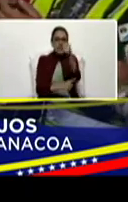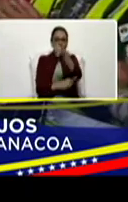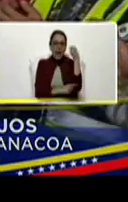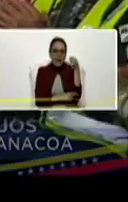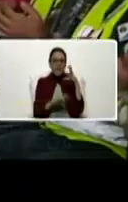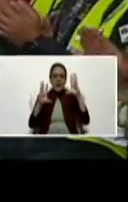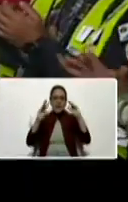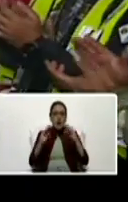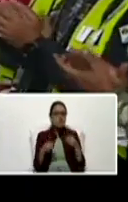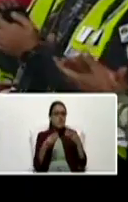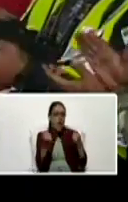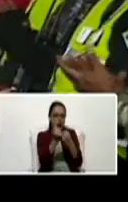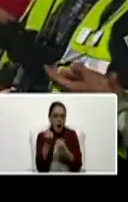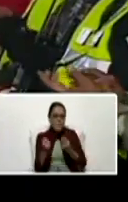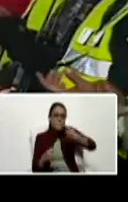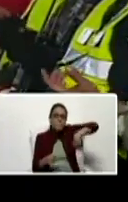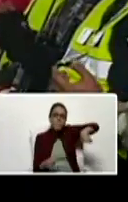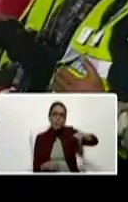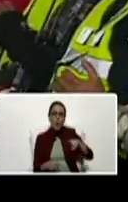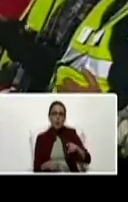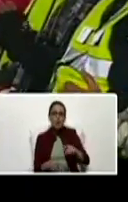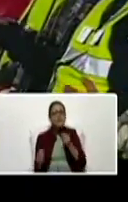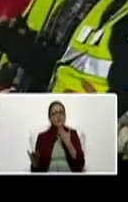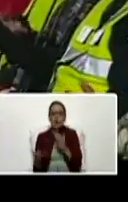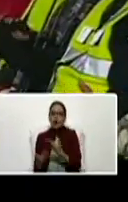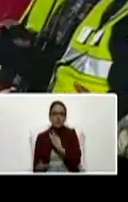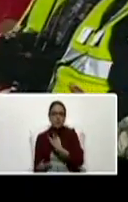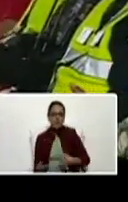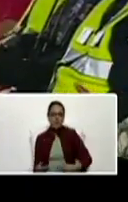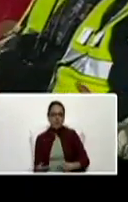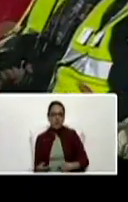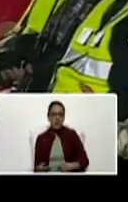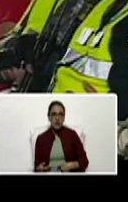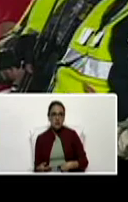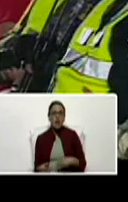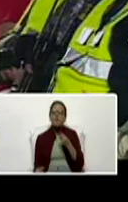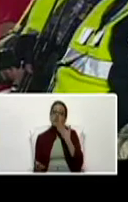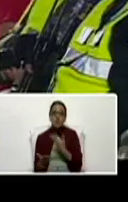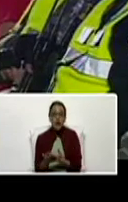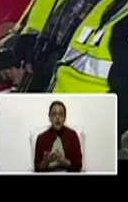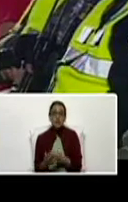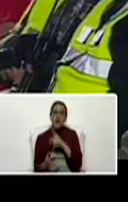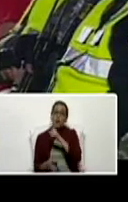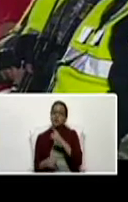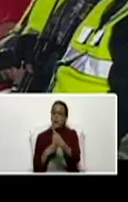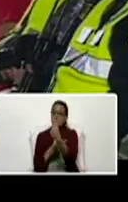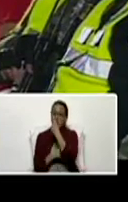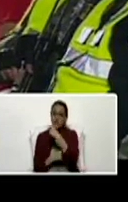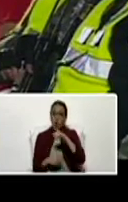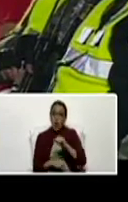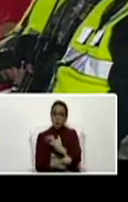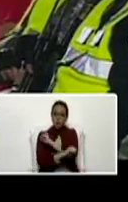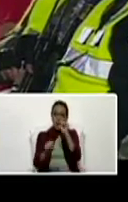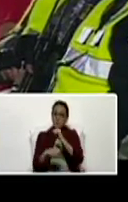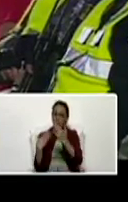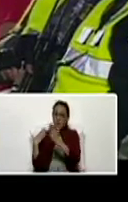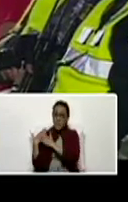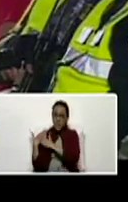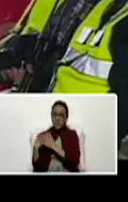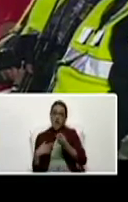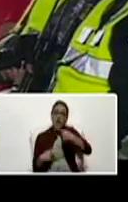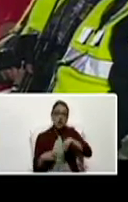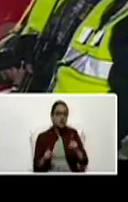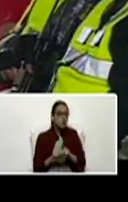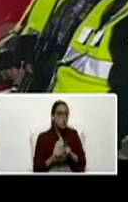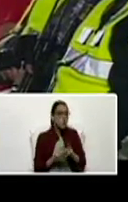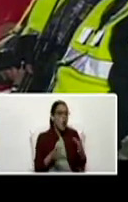presidente de igual manera mi comandante en jefe como usted me ordenó bien temprano hoy hemos reunido